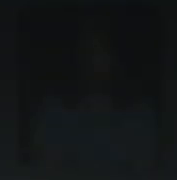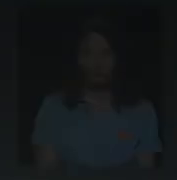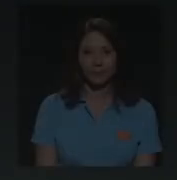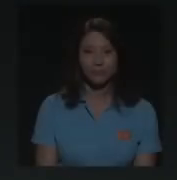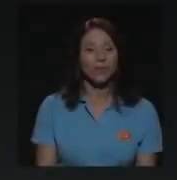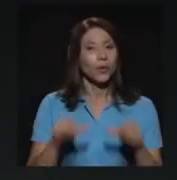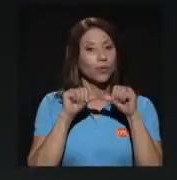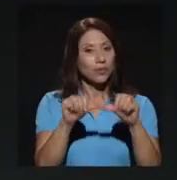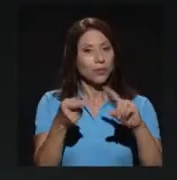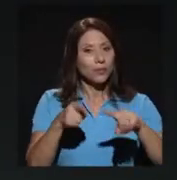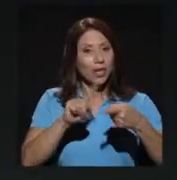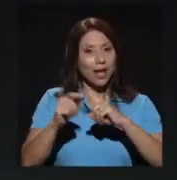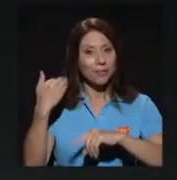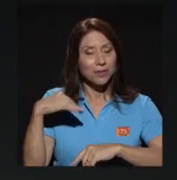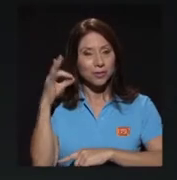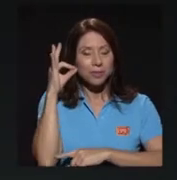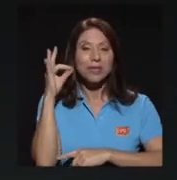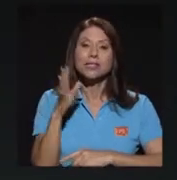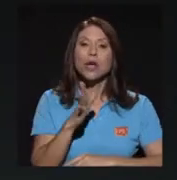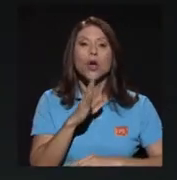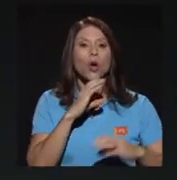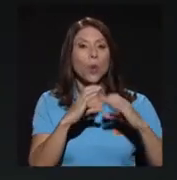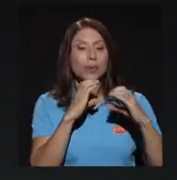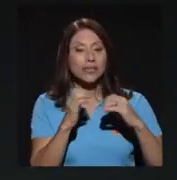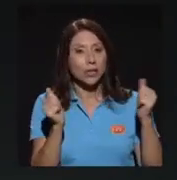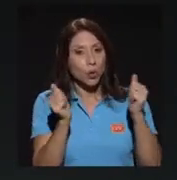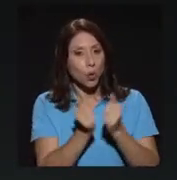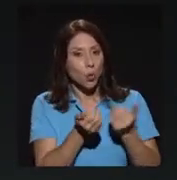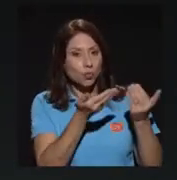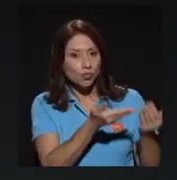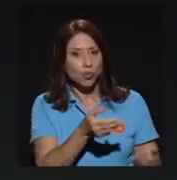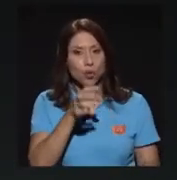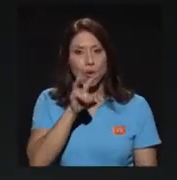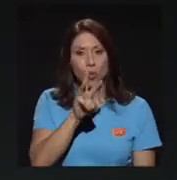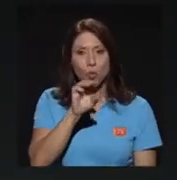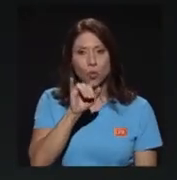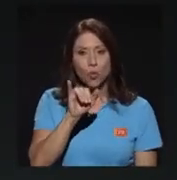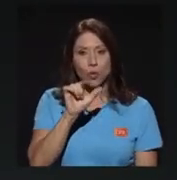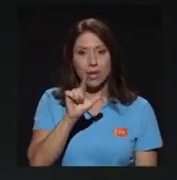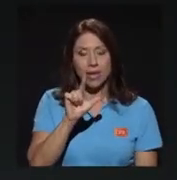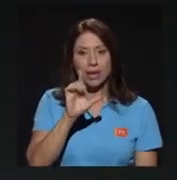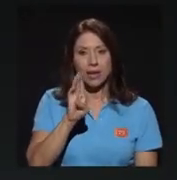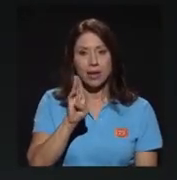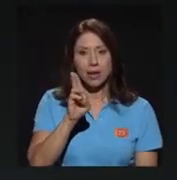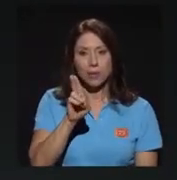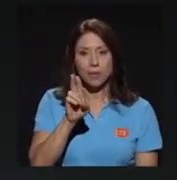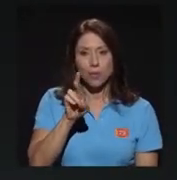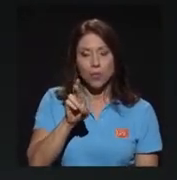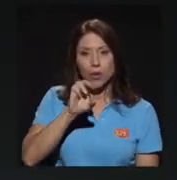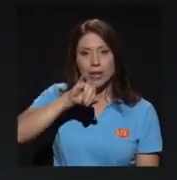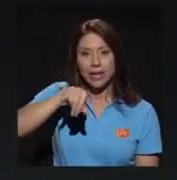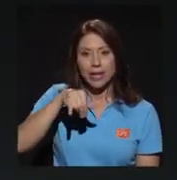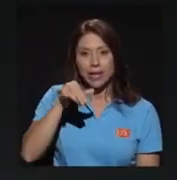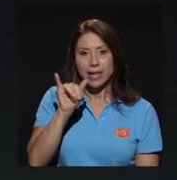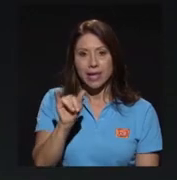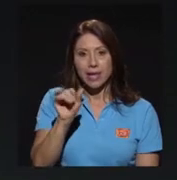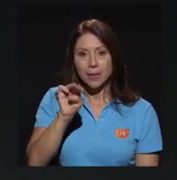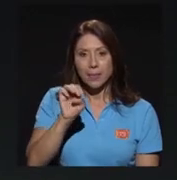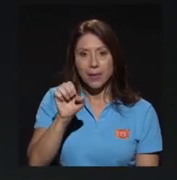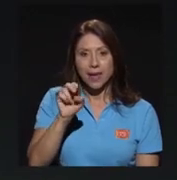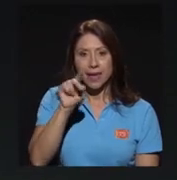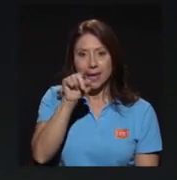continuamos amigas y amigos conversando con los wilber jiménez quién fue